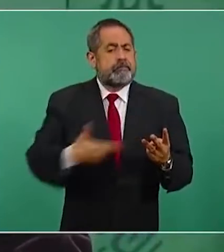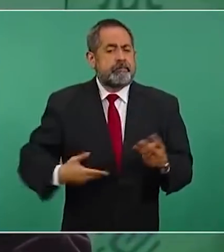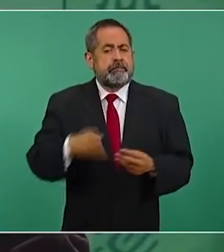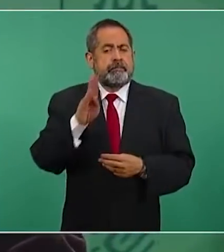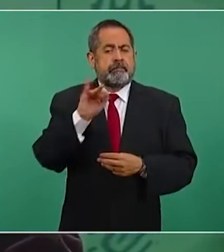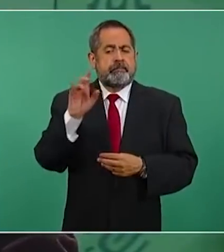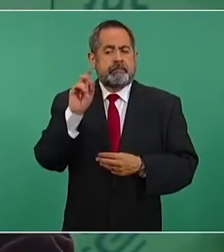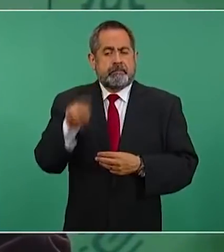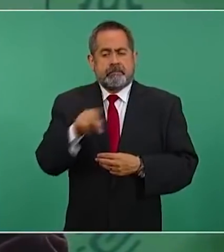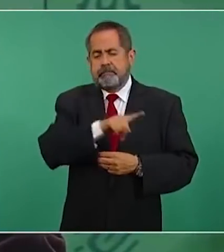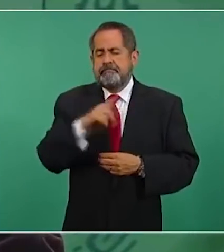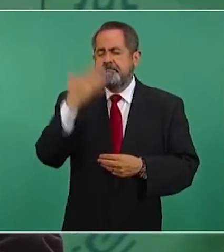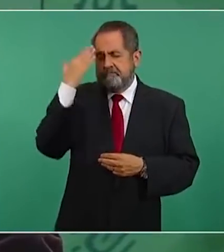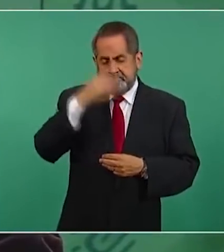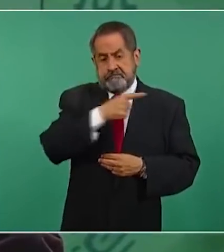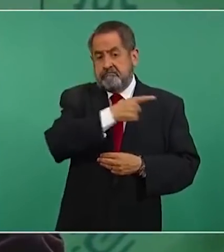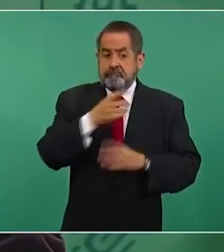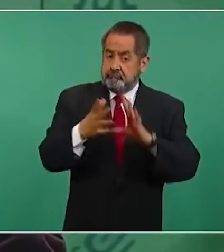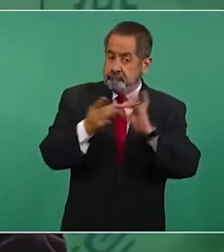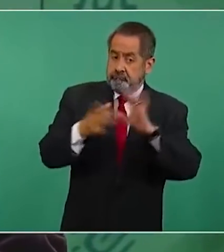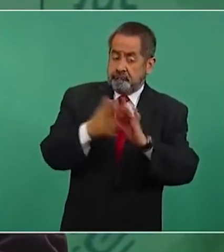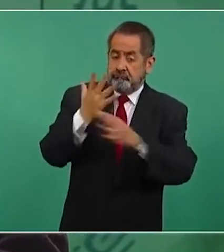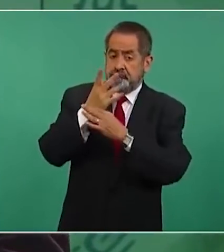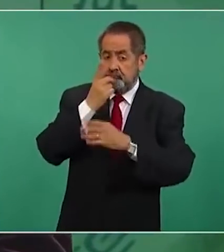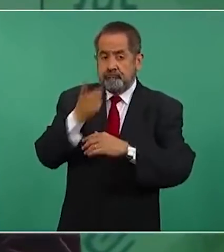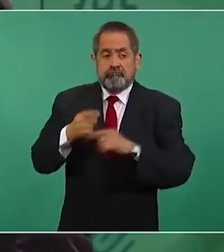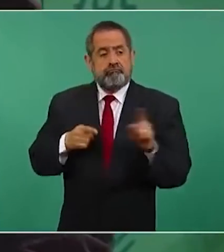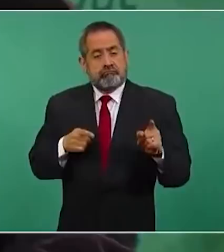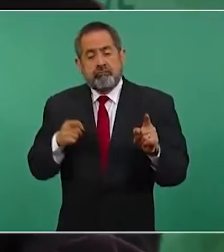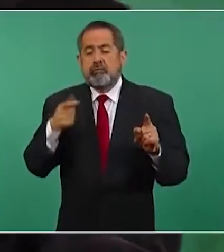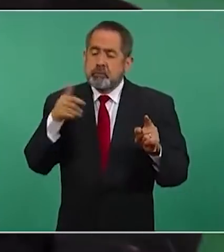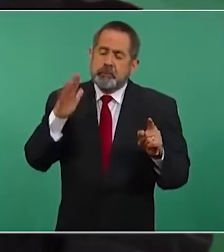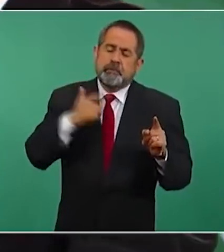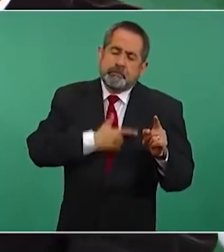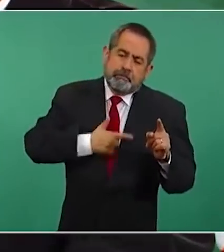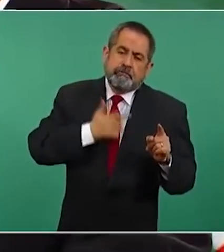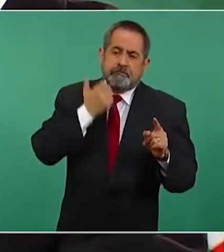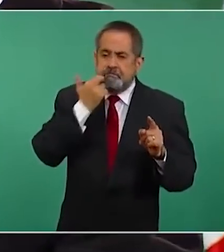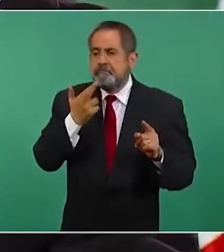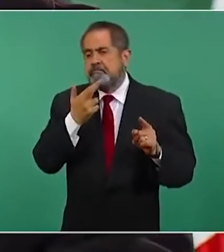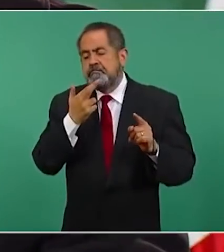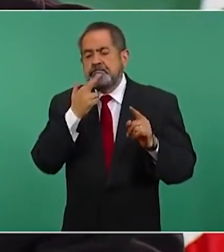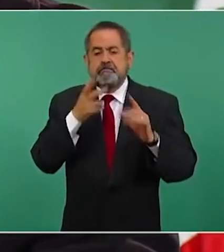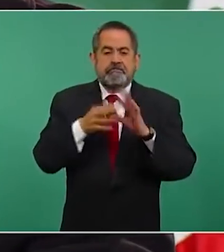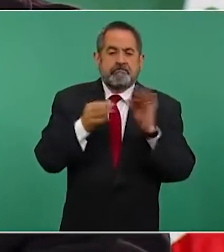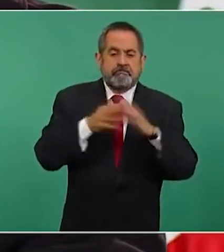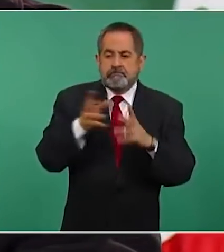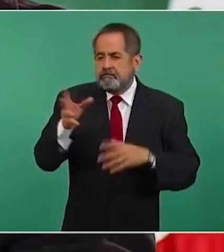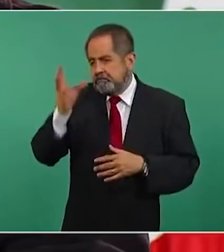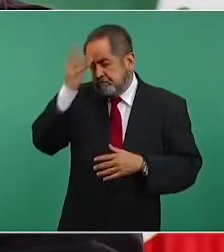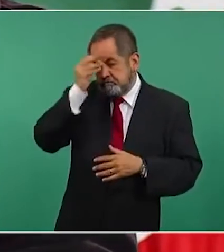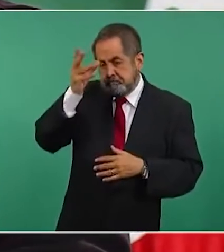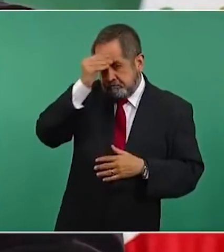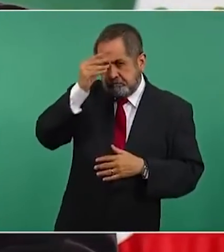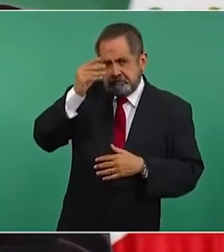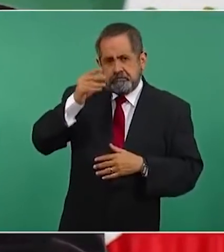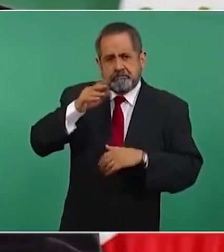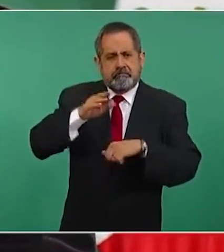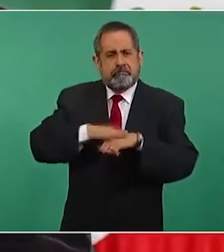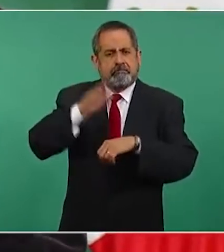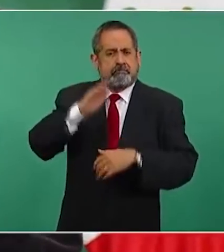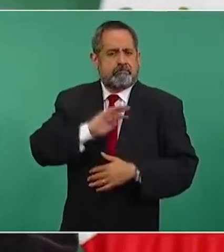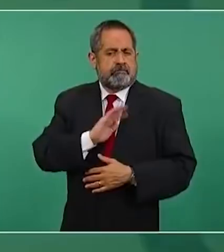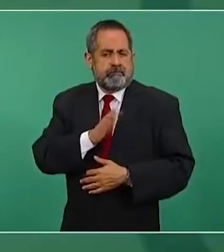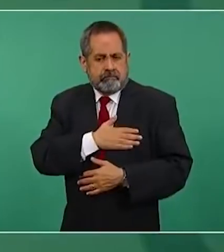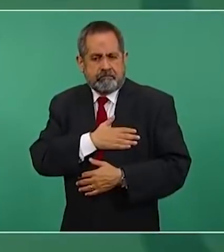blog de que le hubiese gustado y aprender de